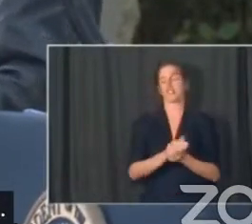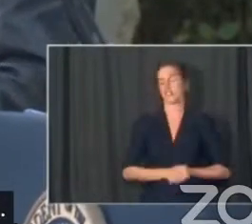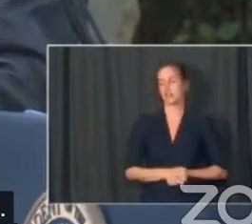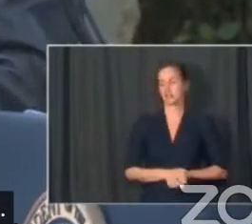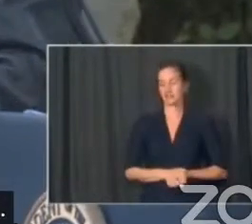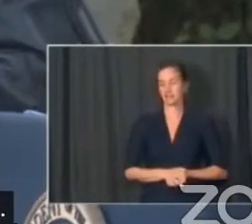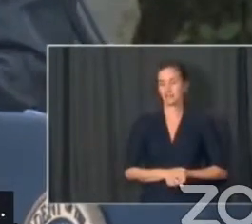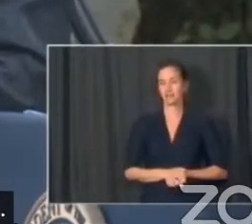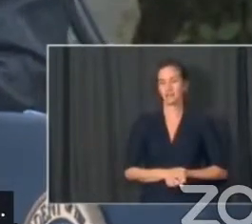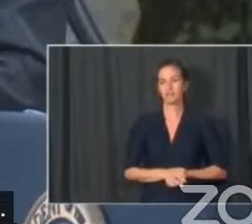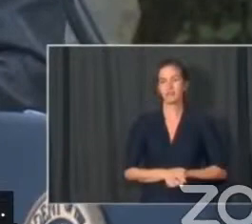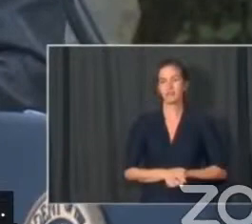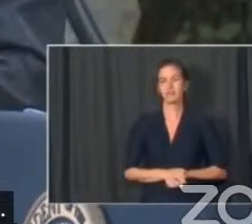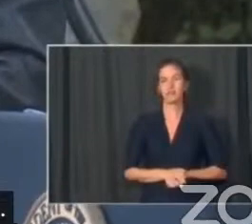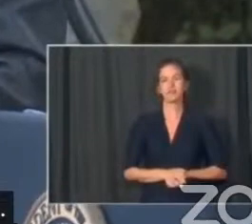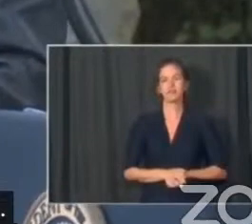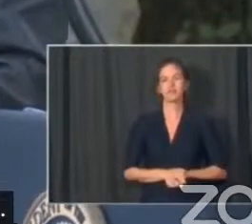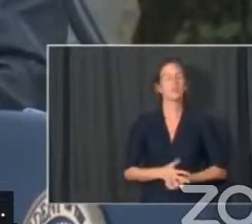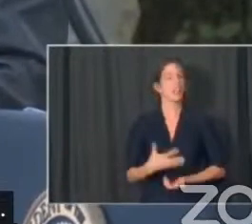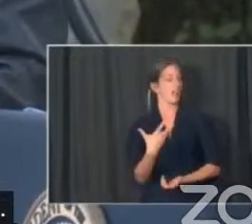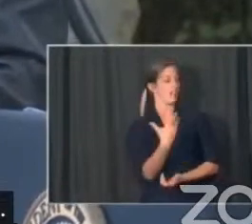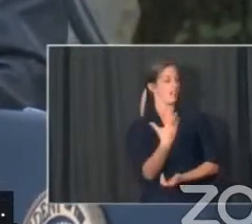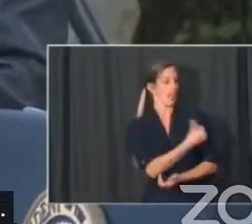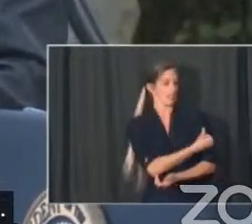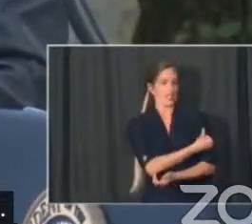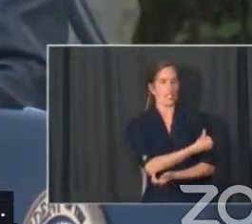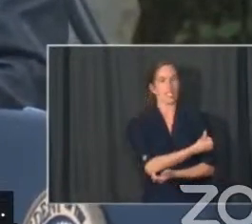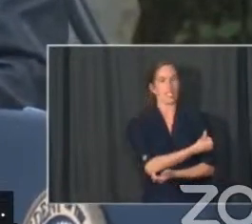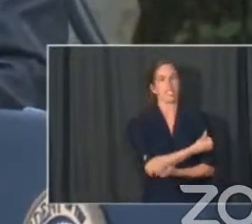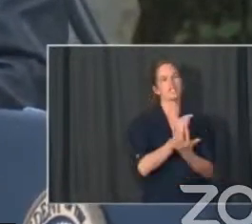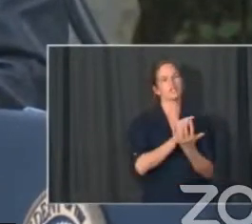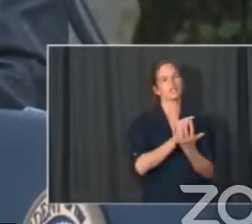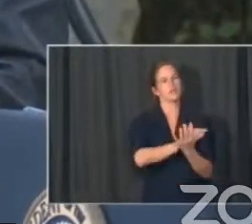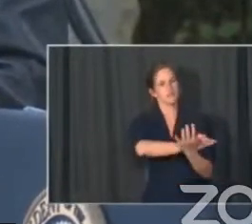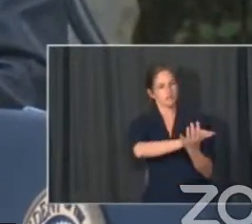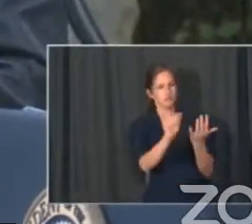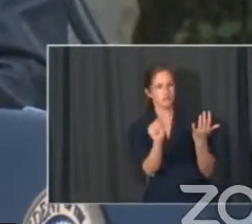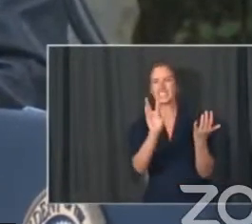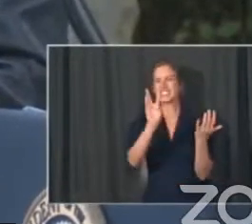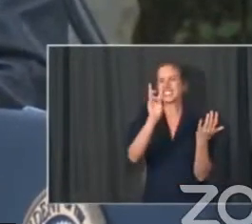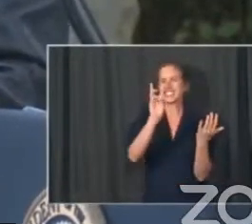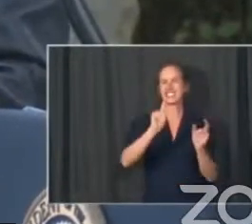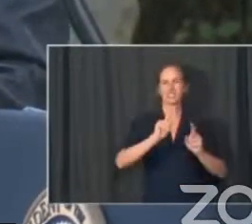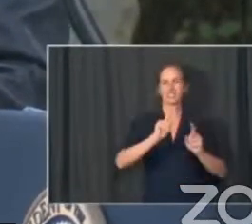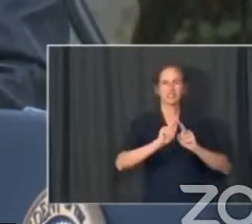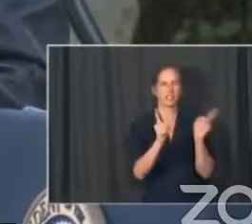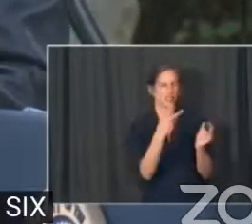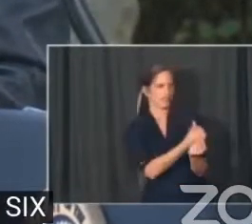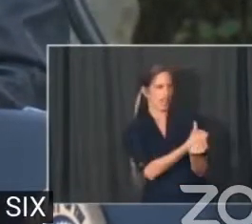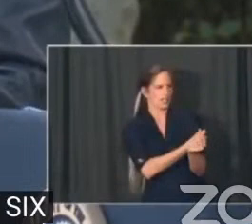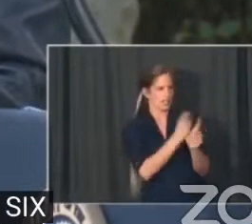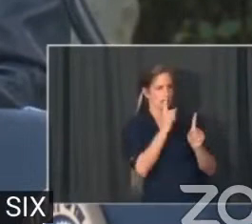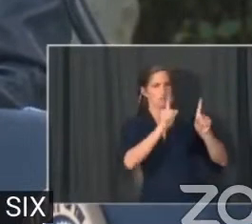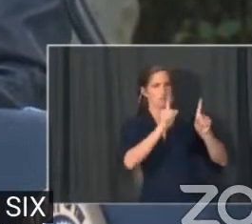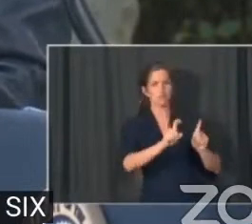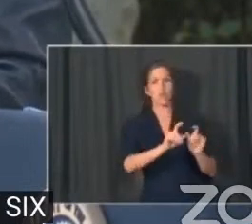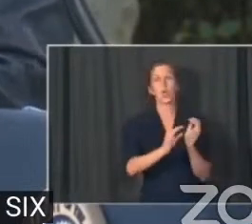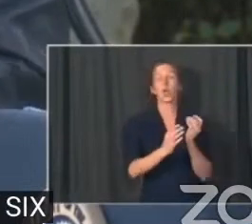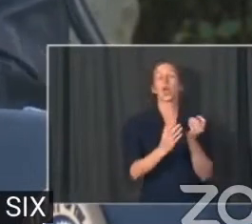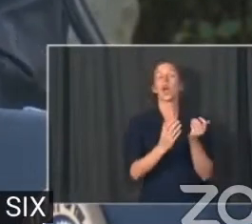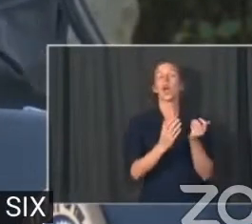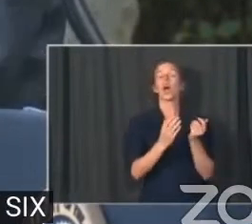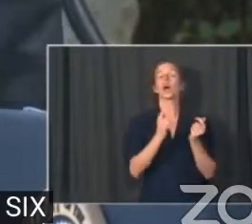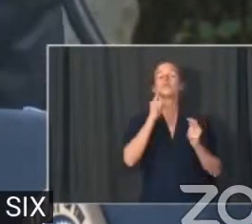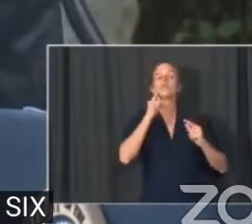we've objetivo. selected a Déjeme portfolio of 6 compartir con vaccines ustedes using 3 different platform algunos technologies, hechos. and we Si ustedes elected to have miran 2 por el lado de la vaccines from vacuna, each